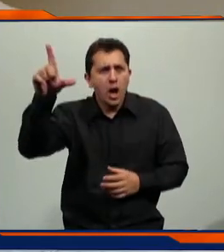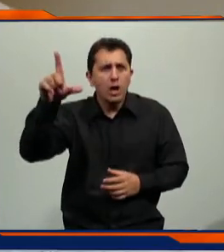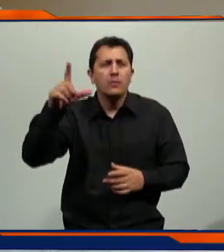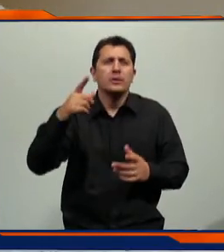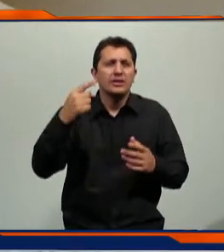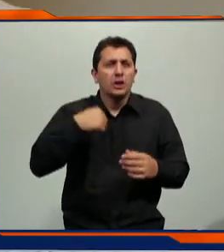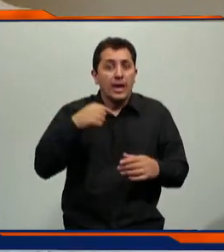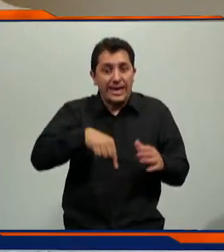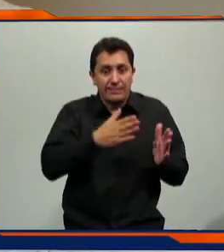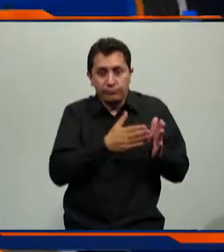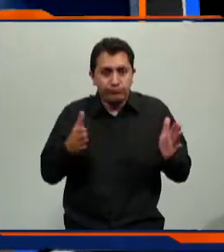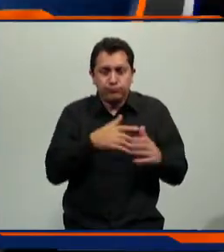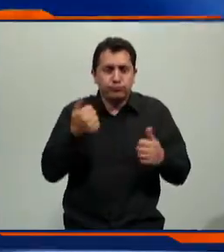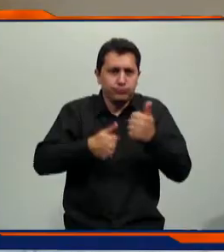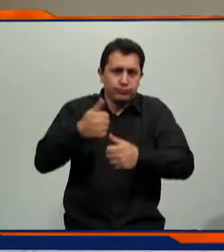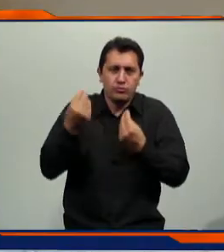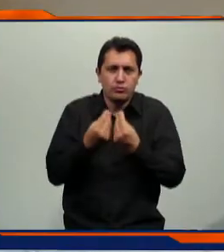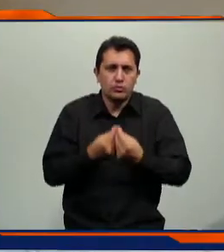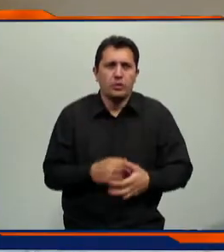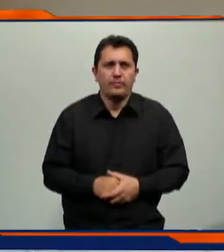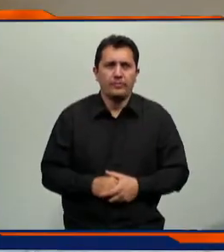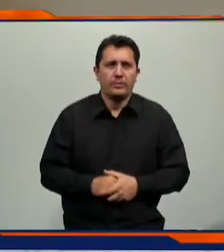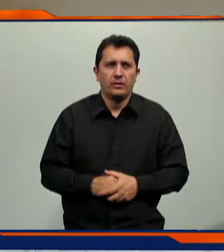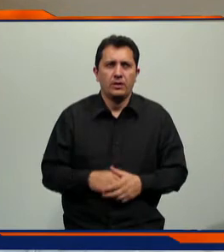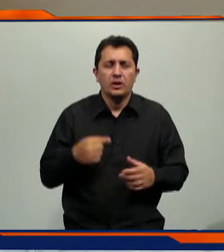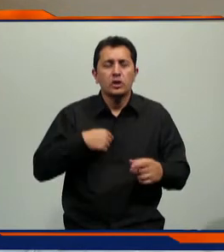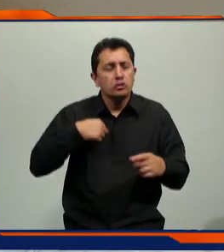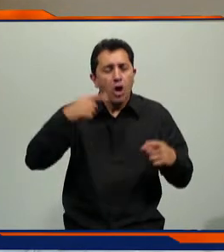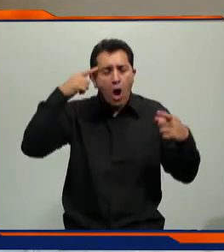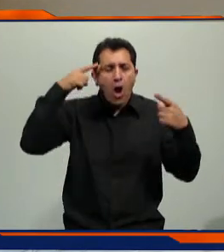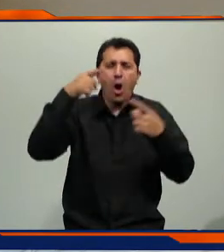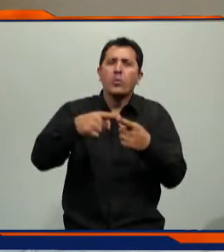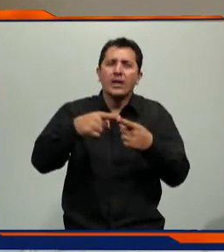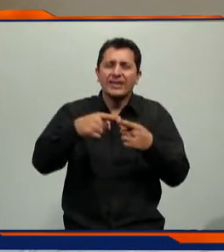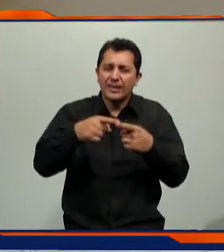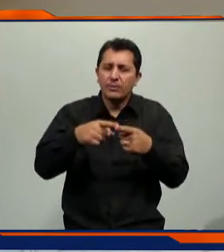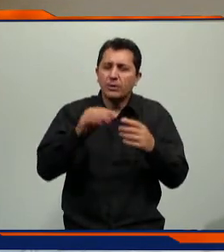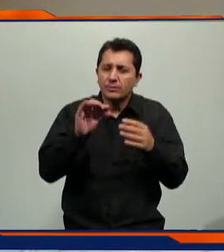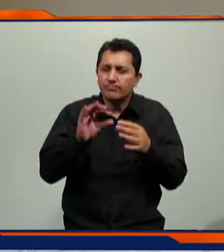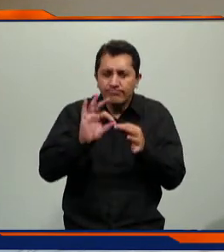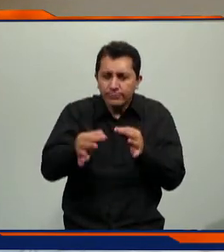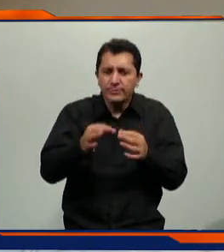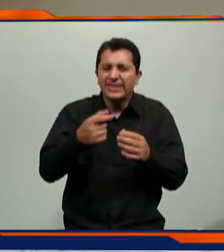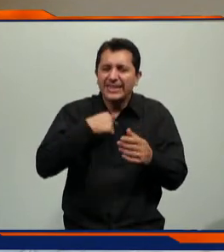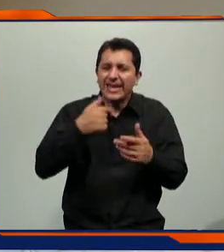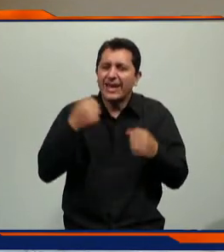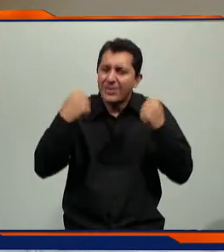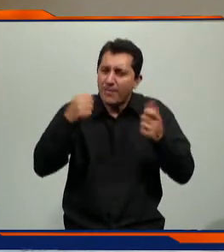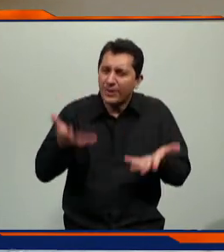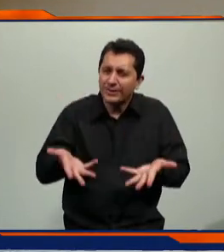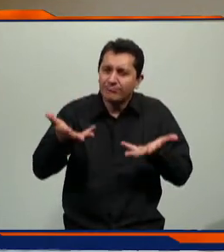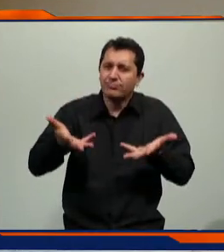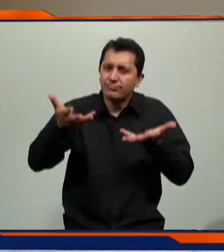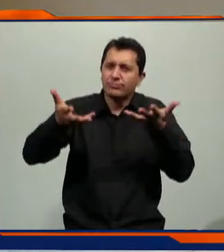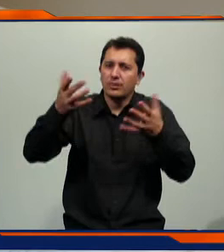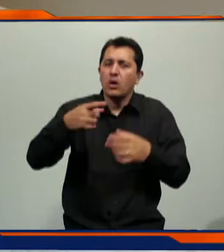agitado esta primera mitad del año. Realmente son las metas más cercanas que tenemos para seguir creciendo como deporte.